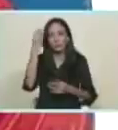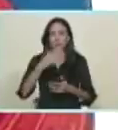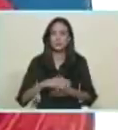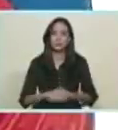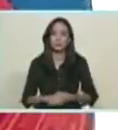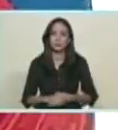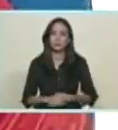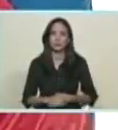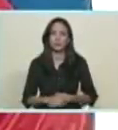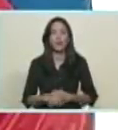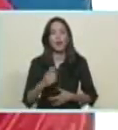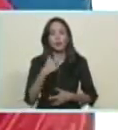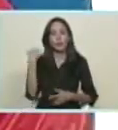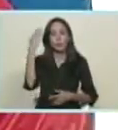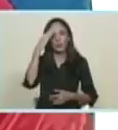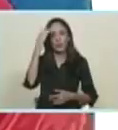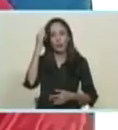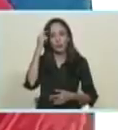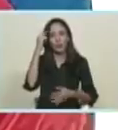y sabía que este día iba a llegar.